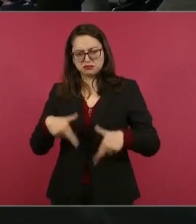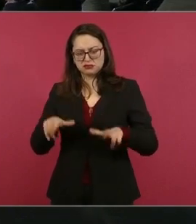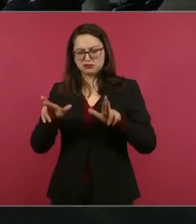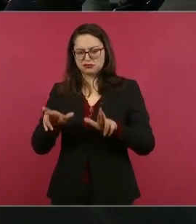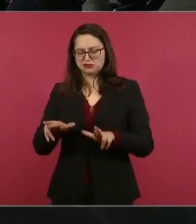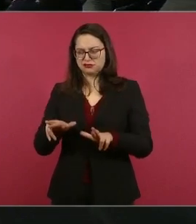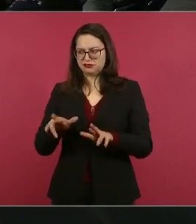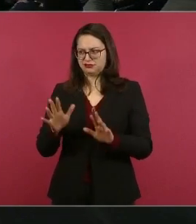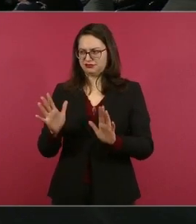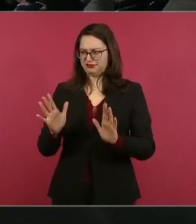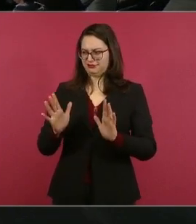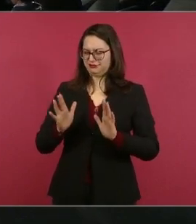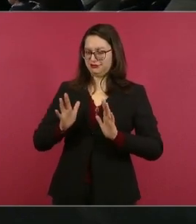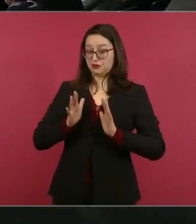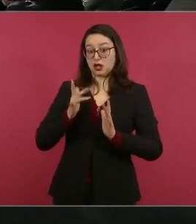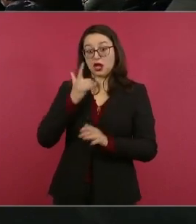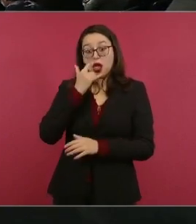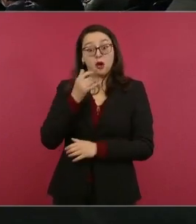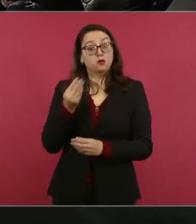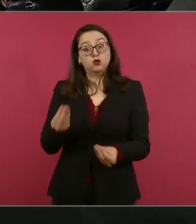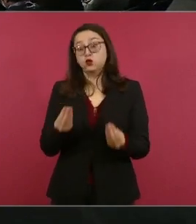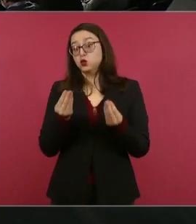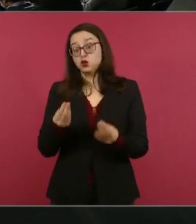No sé cómo, de suerte.